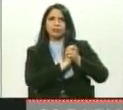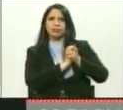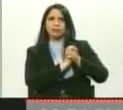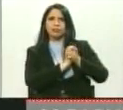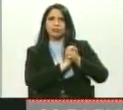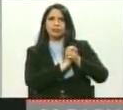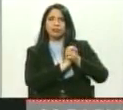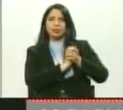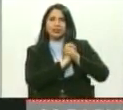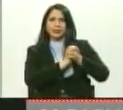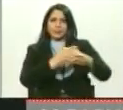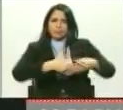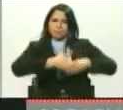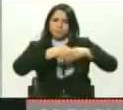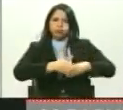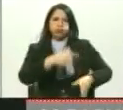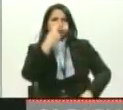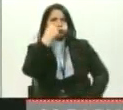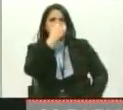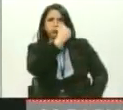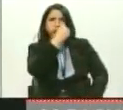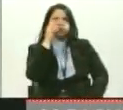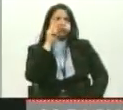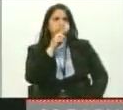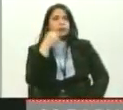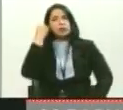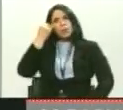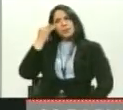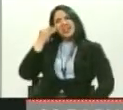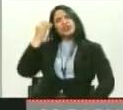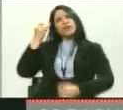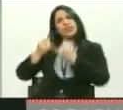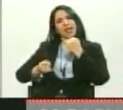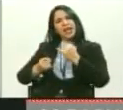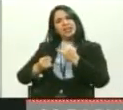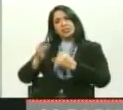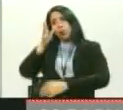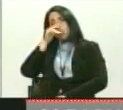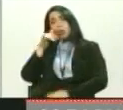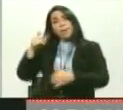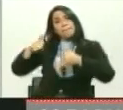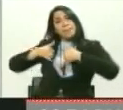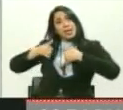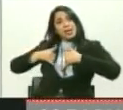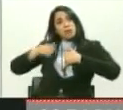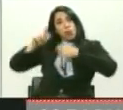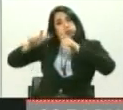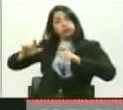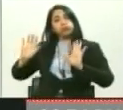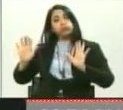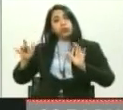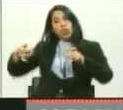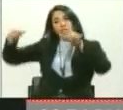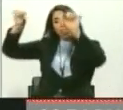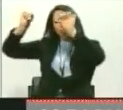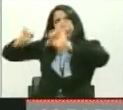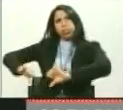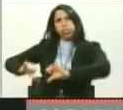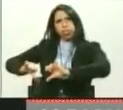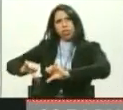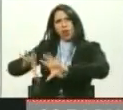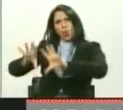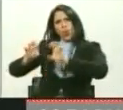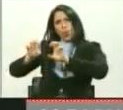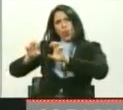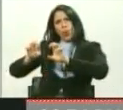de la amistad, de la mano, de la mirada. Yo creo que al final se burlan de ellos mismos, se hunden, se secan,